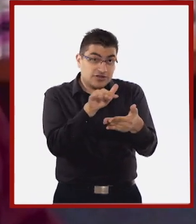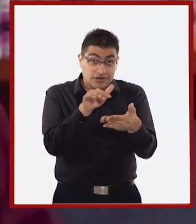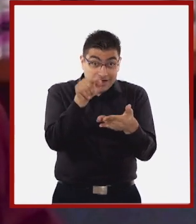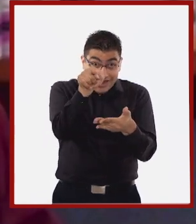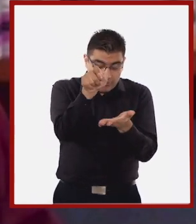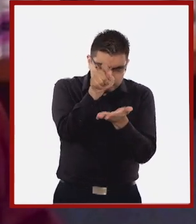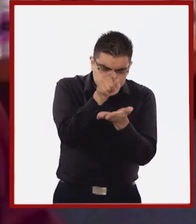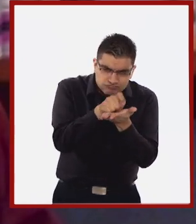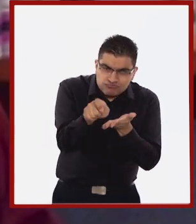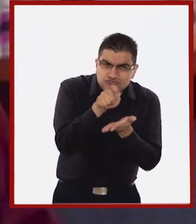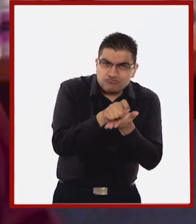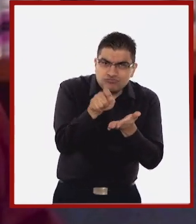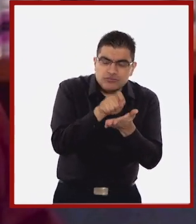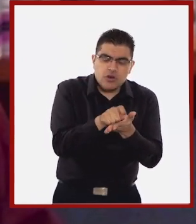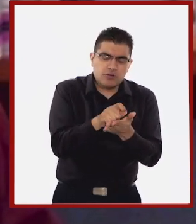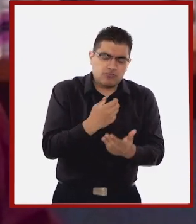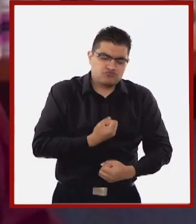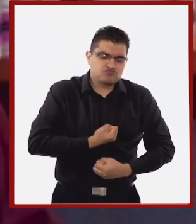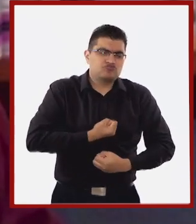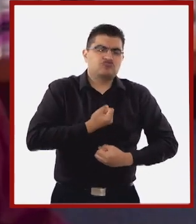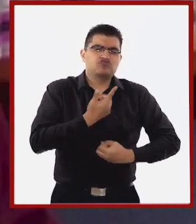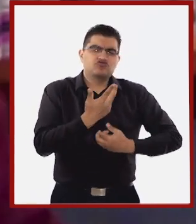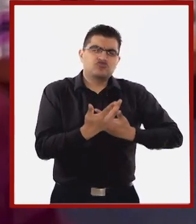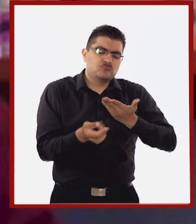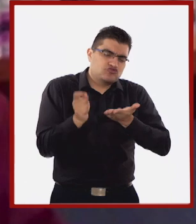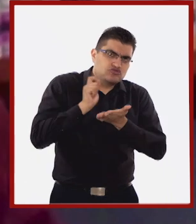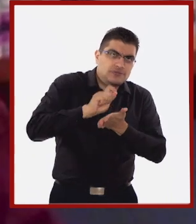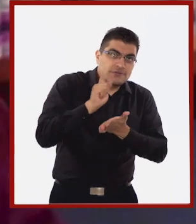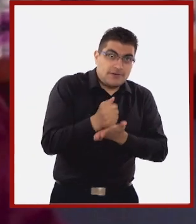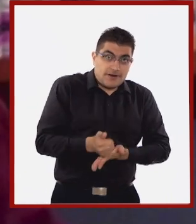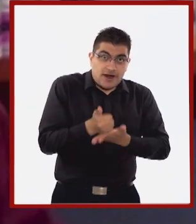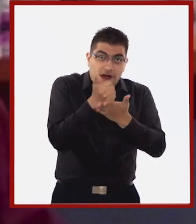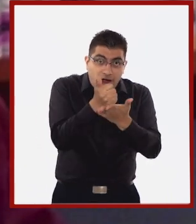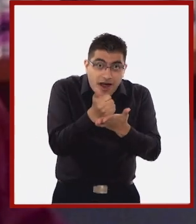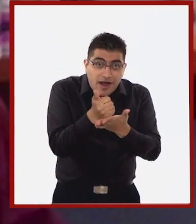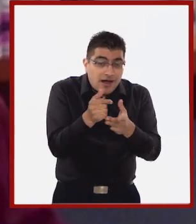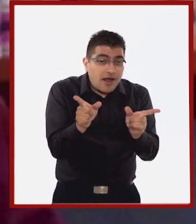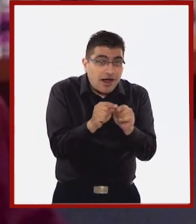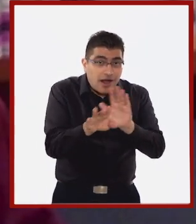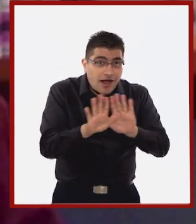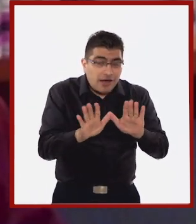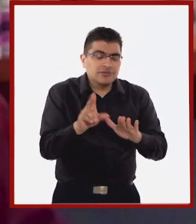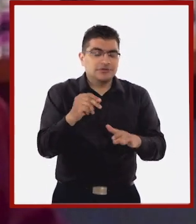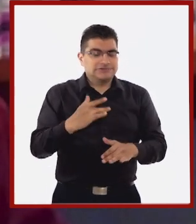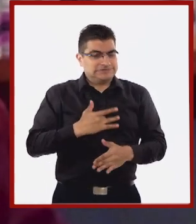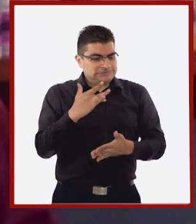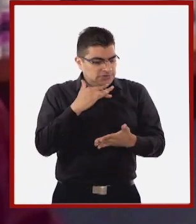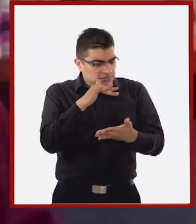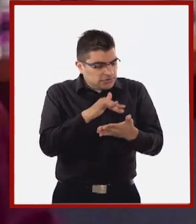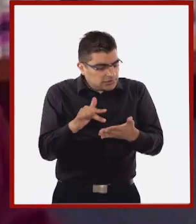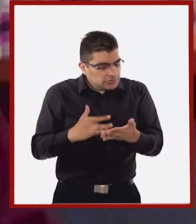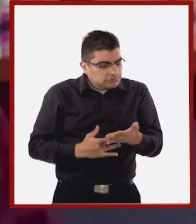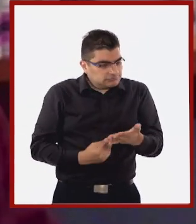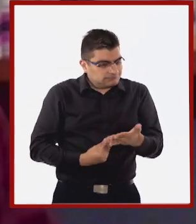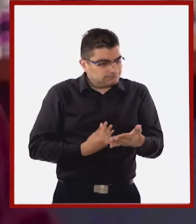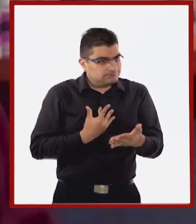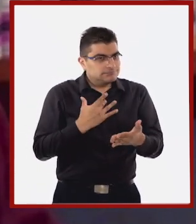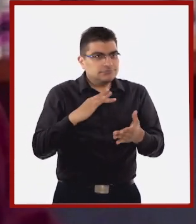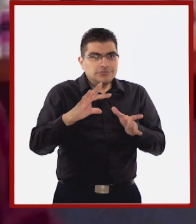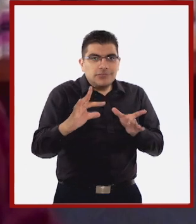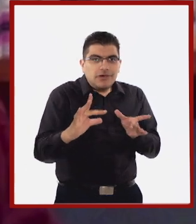escritura, definitivamente no solo ayudan, sino que además provocan esa